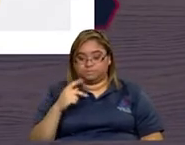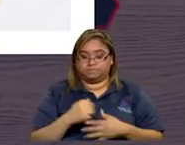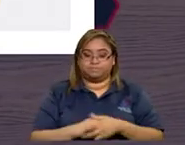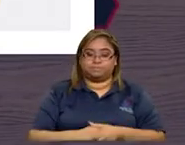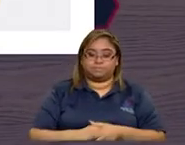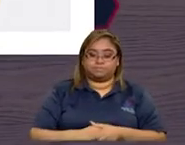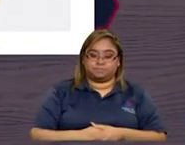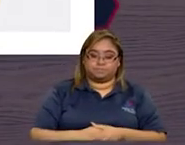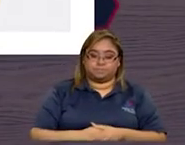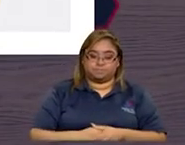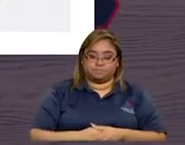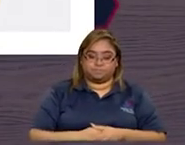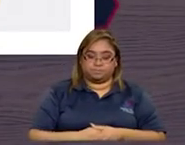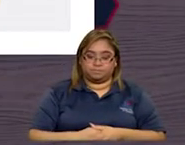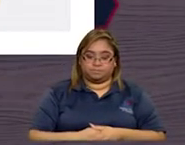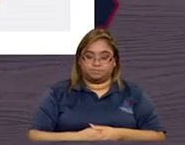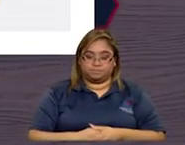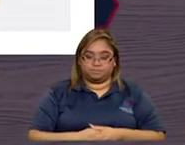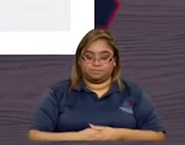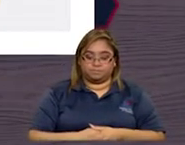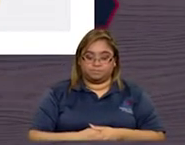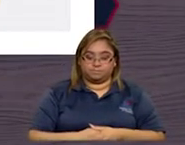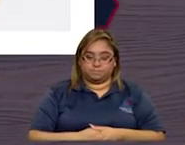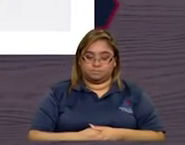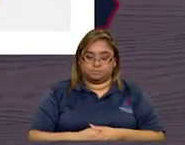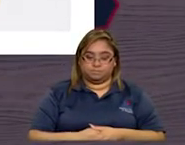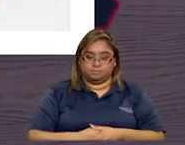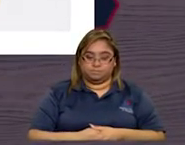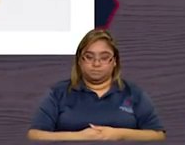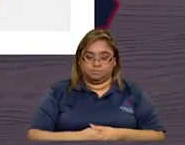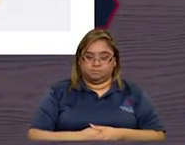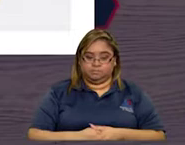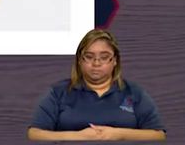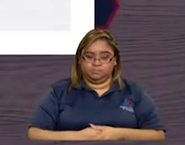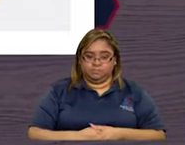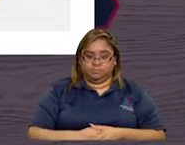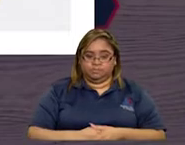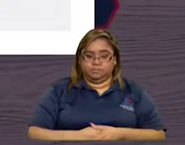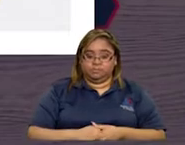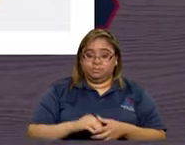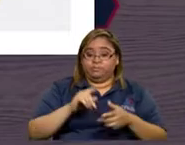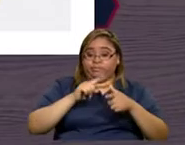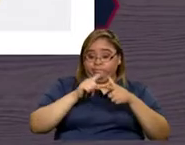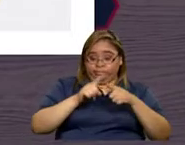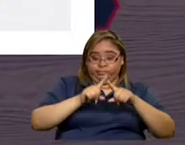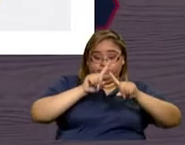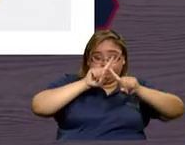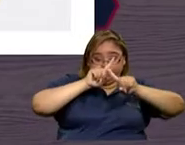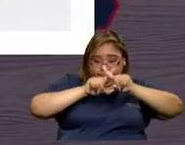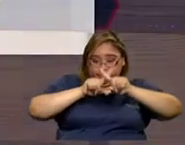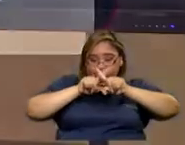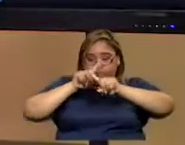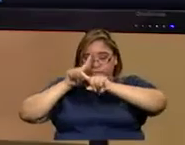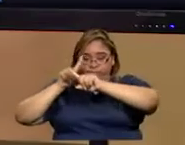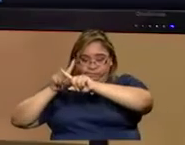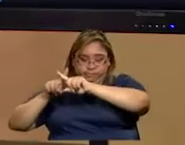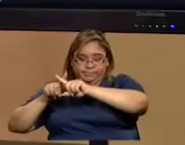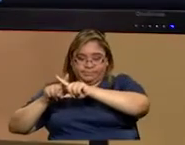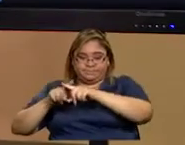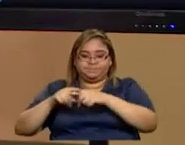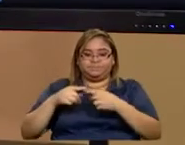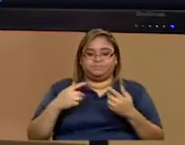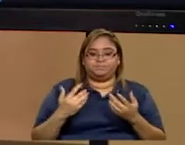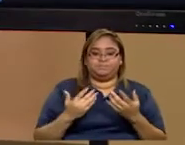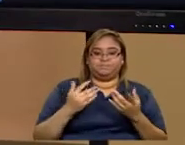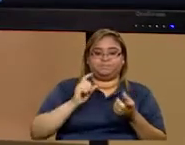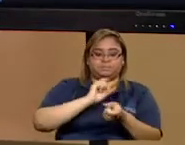esa medición arroja que esa resistencia está entre los 50 ohmios, 25 ohmios, ya hay que pensar